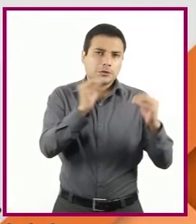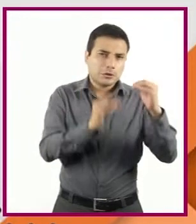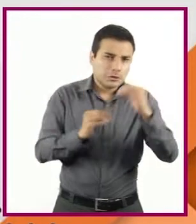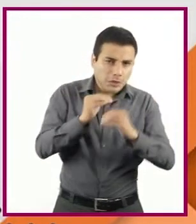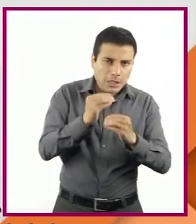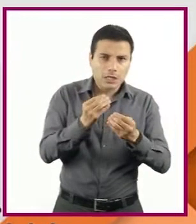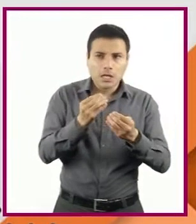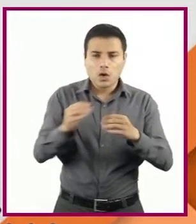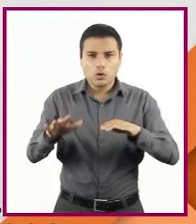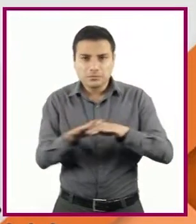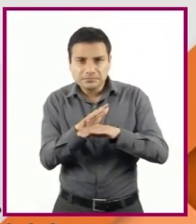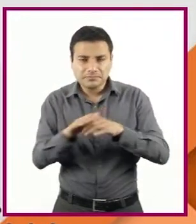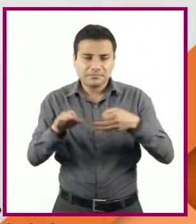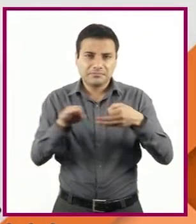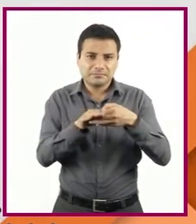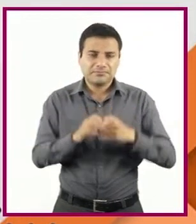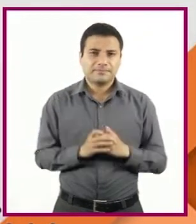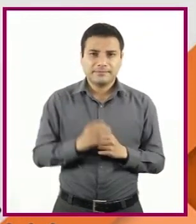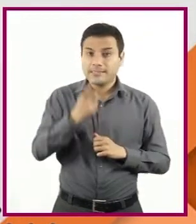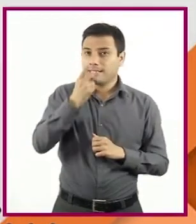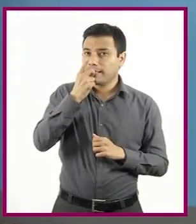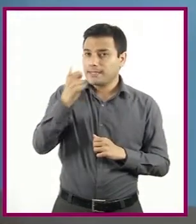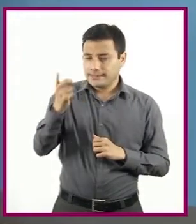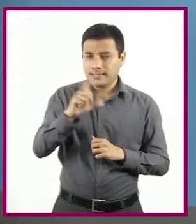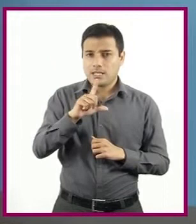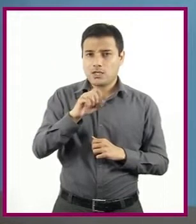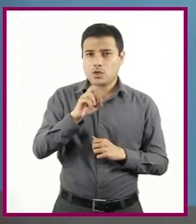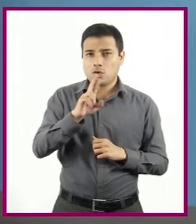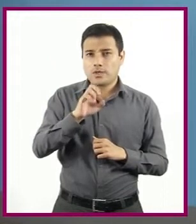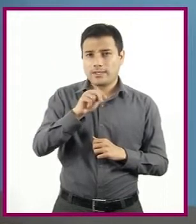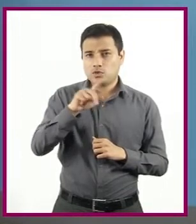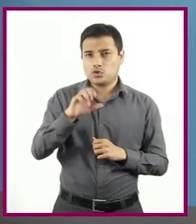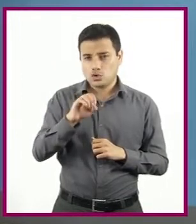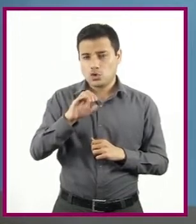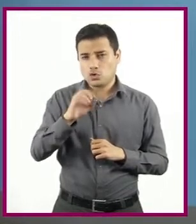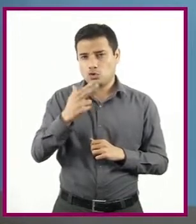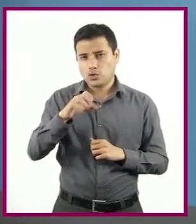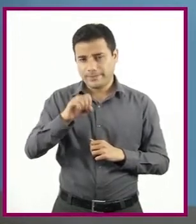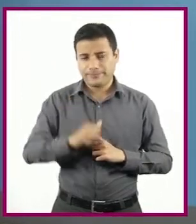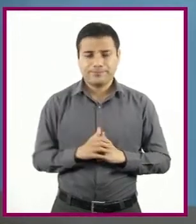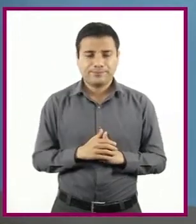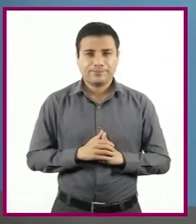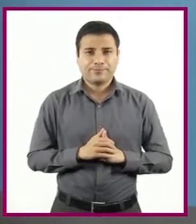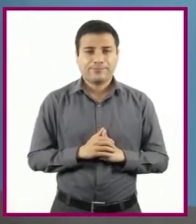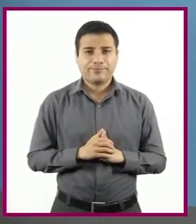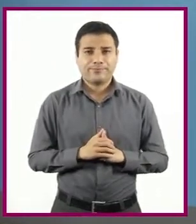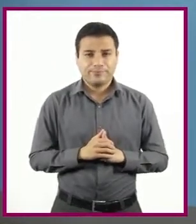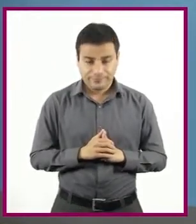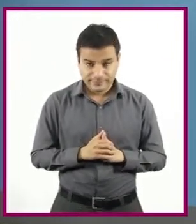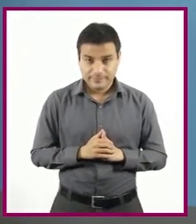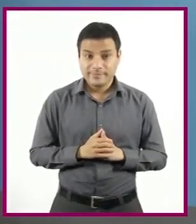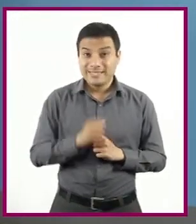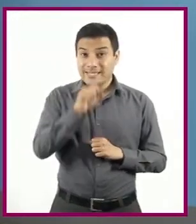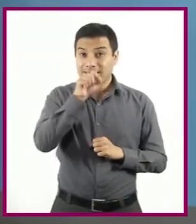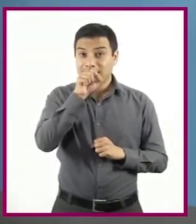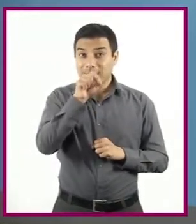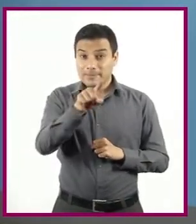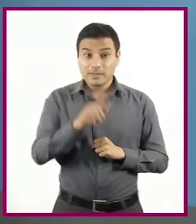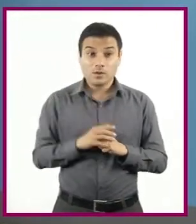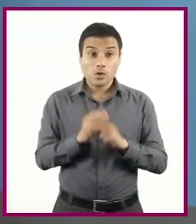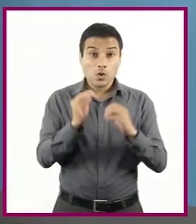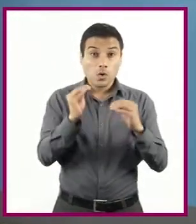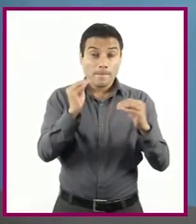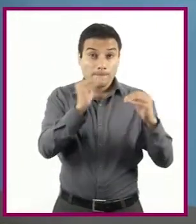costa, según el antropólogo Lorenzo Ochoa. Pese a ello, en las partes altas lograron